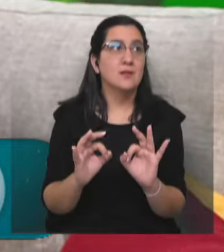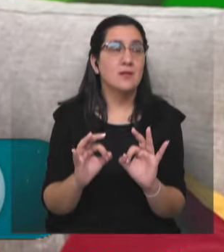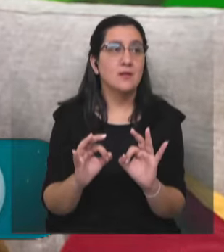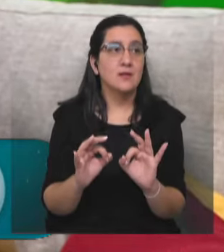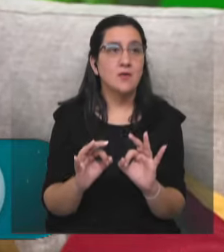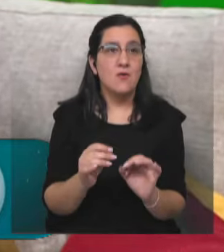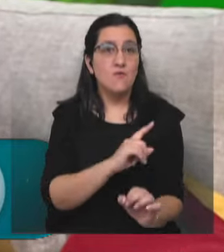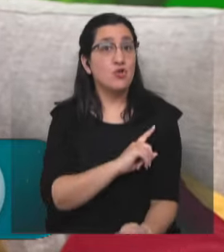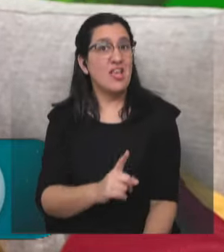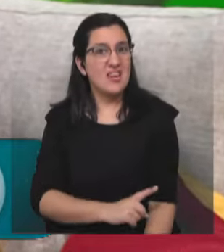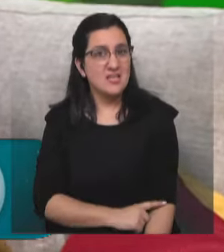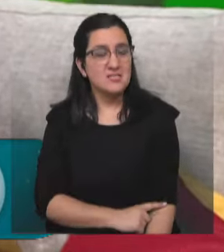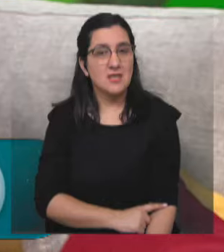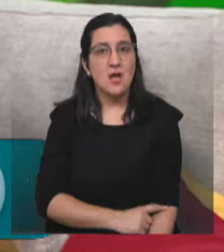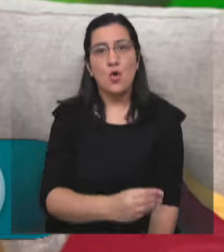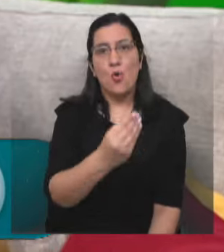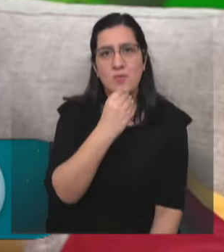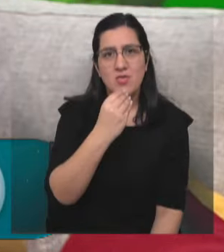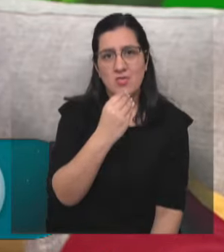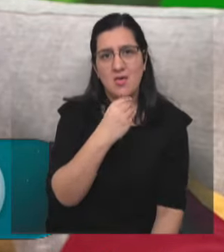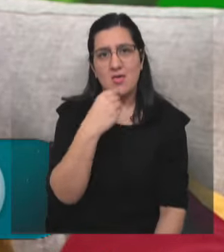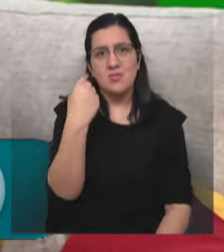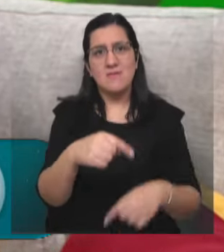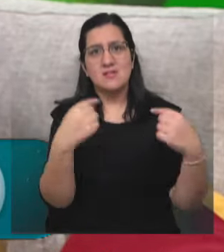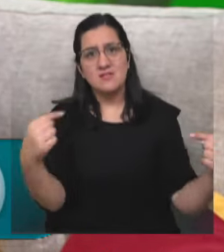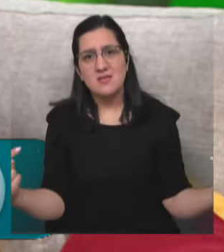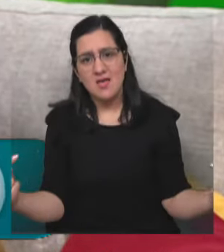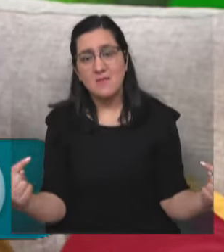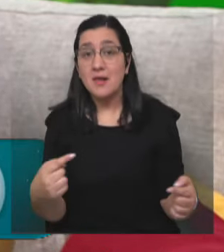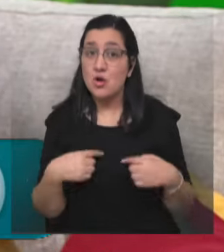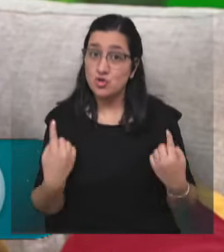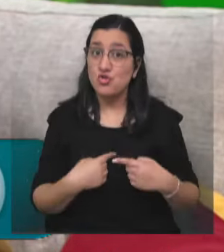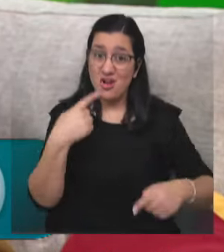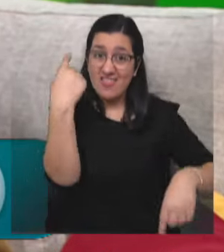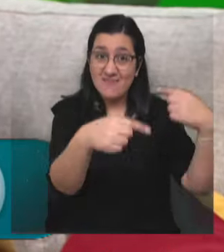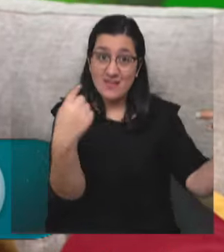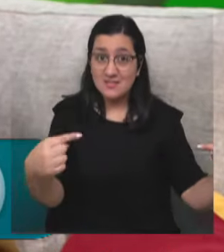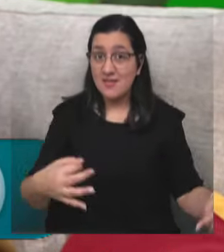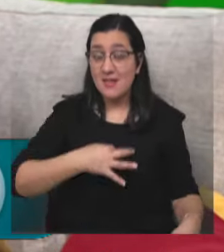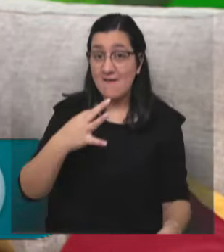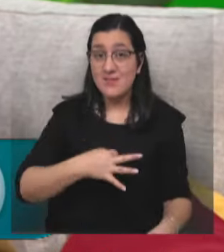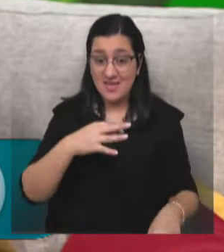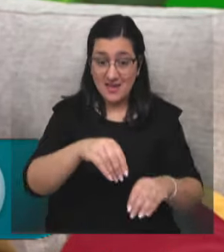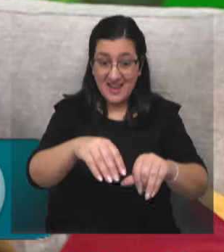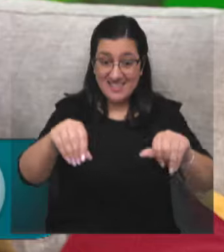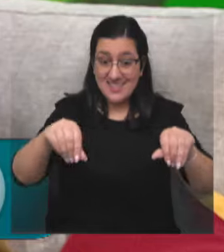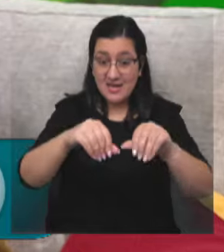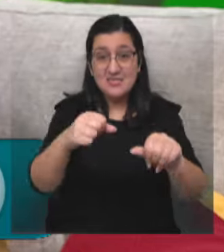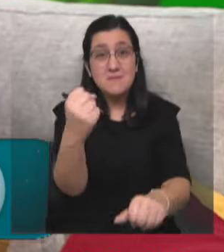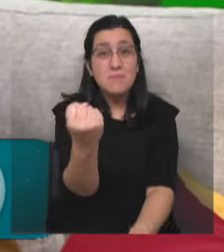de fortaleza y diversidad, porque para nosotros la diversidad de la vida en el suelo es muy